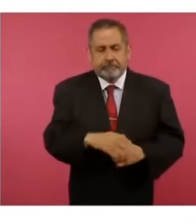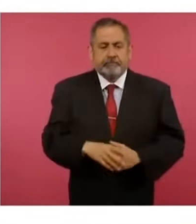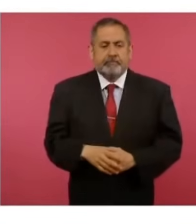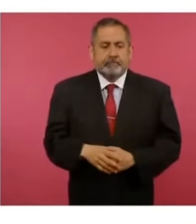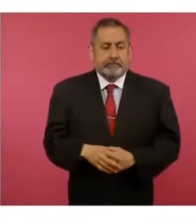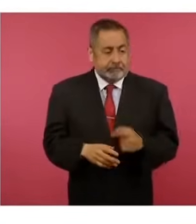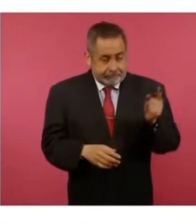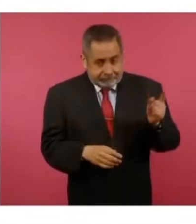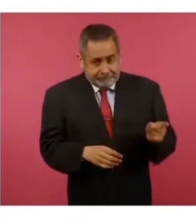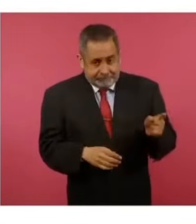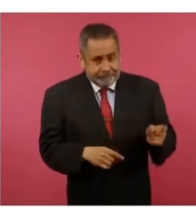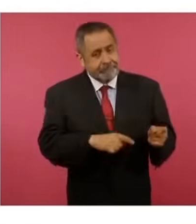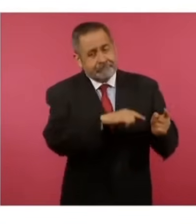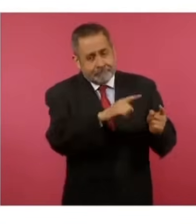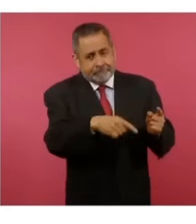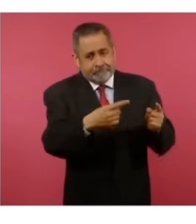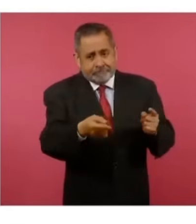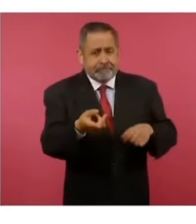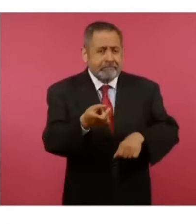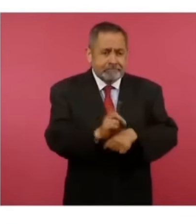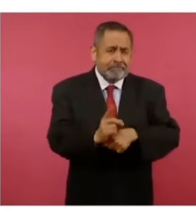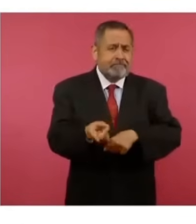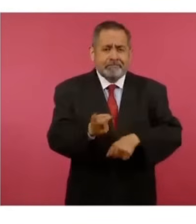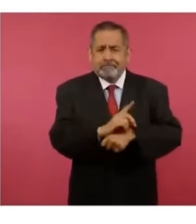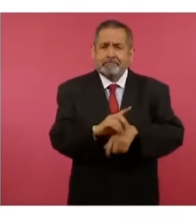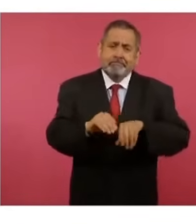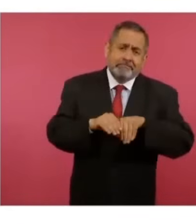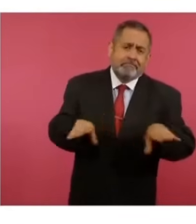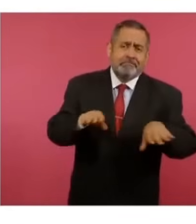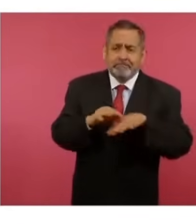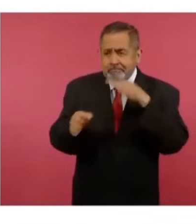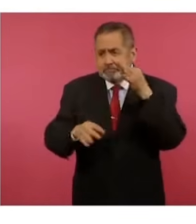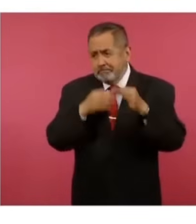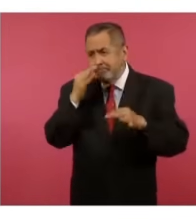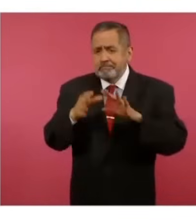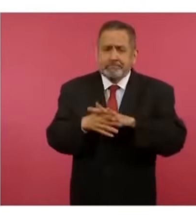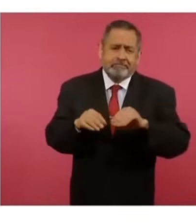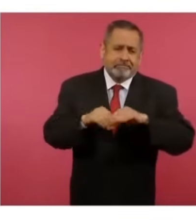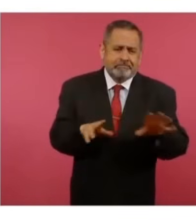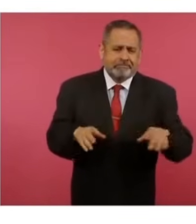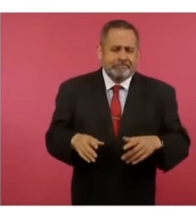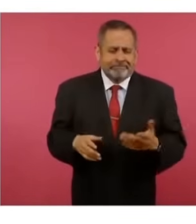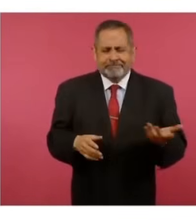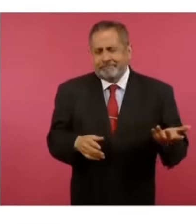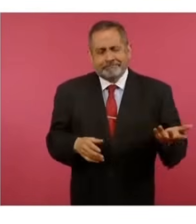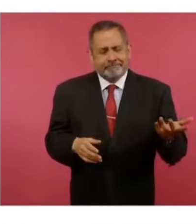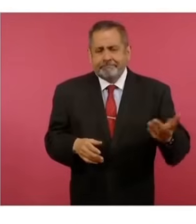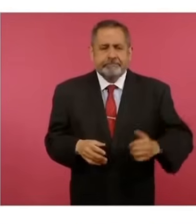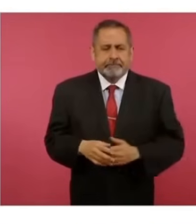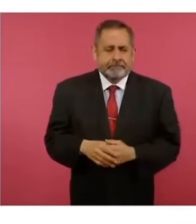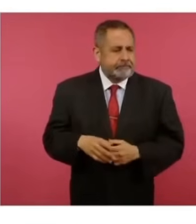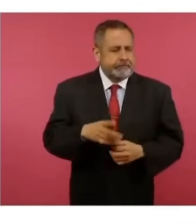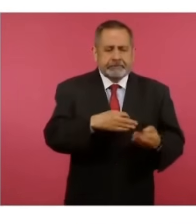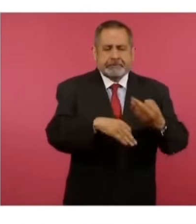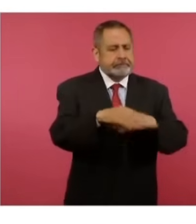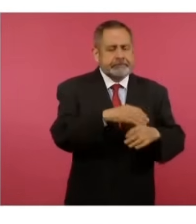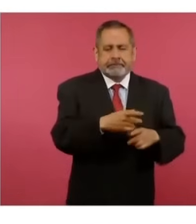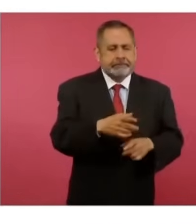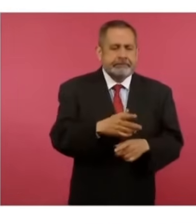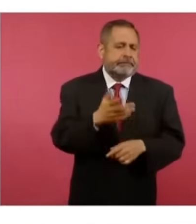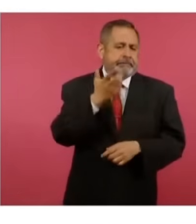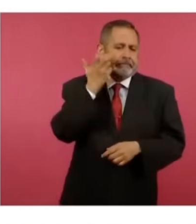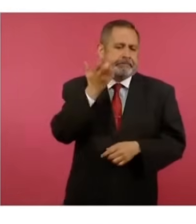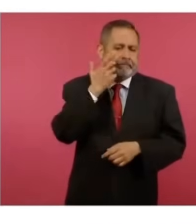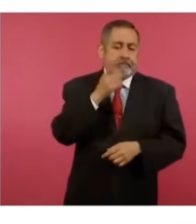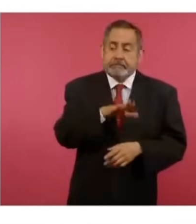y otros colocan todos los días noticias falsas sobre el metro. Algunas se viralizan, pero todas son usadas para cuestionar